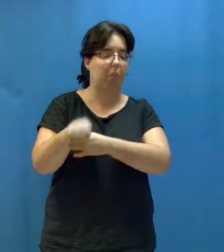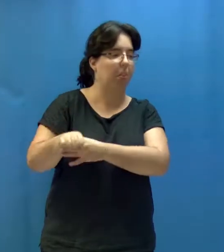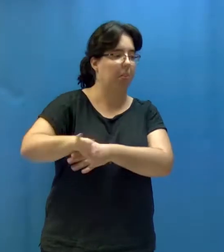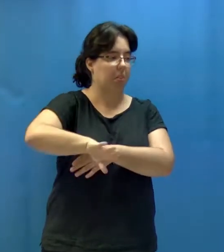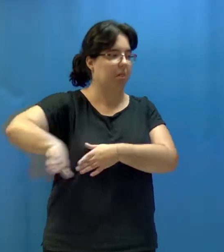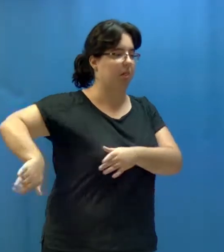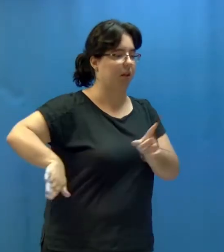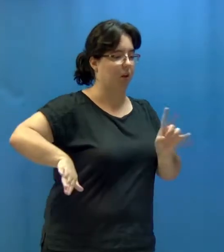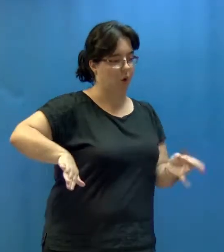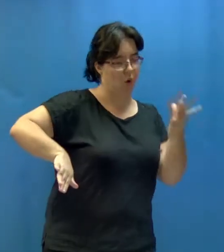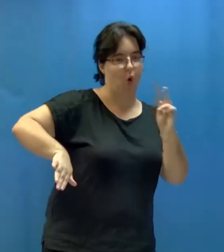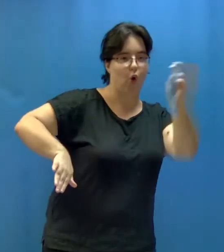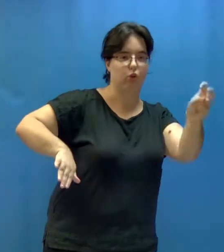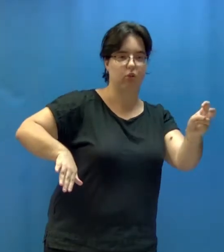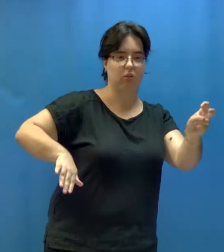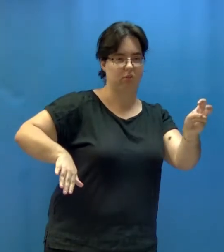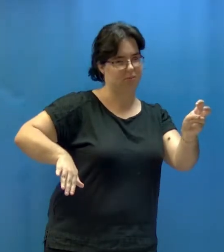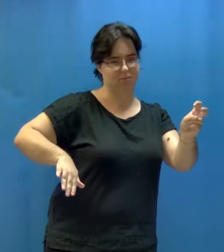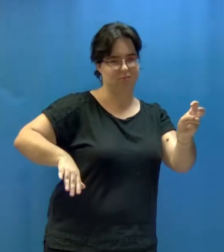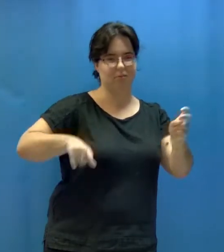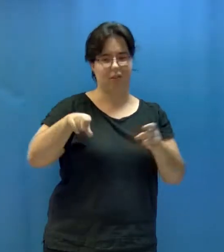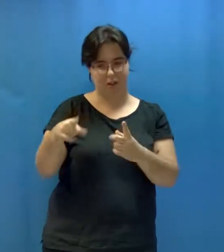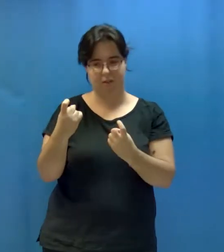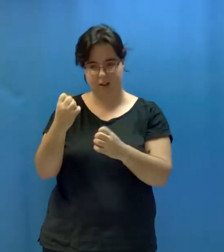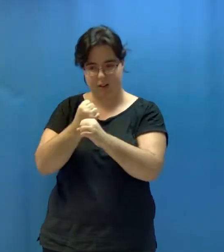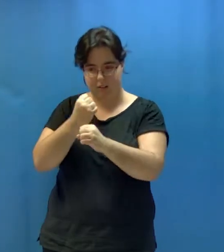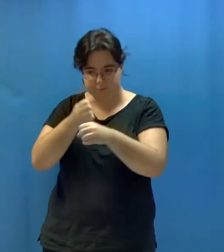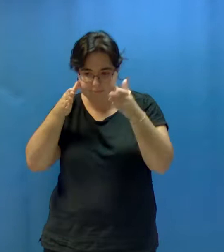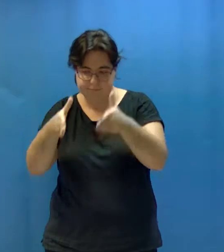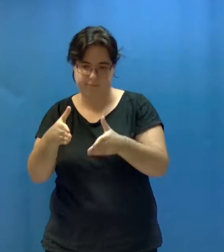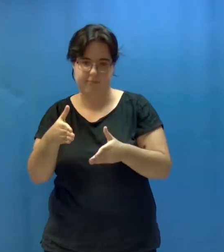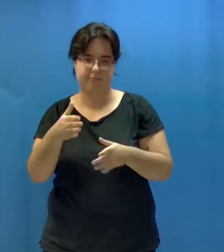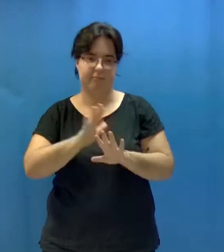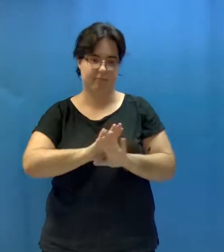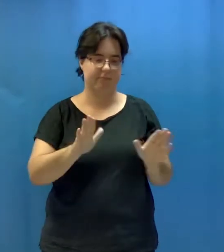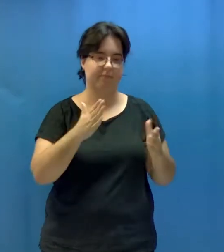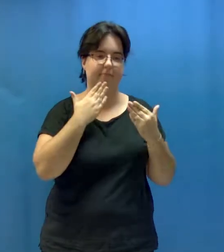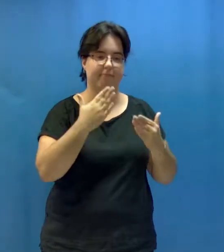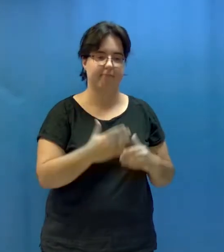horas se pregunta qué va a pasar con él y con todo el trabajo que realiza. Nada más.